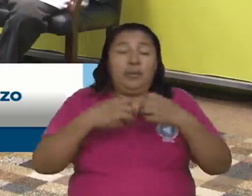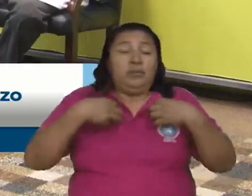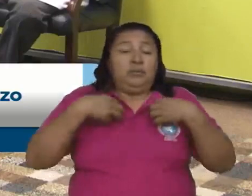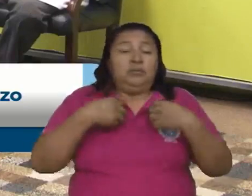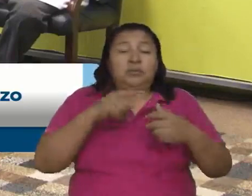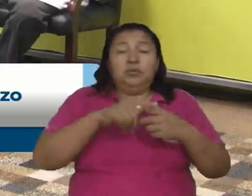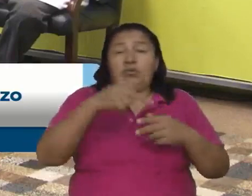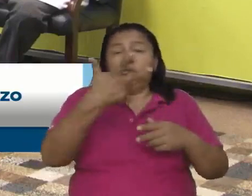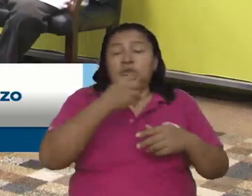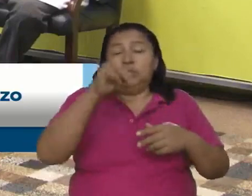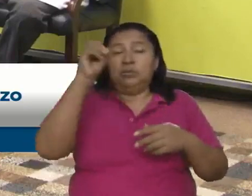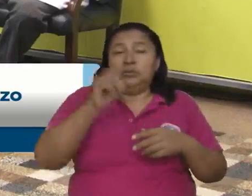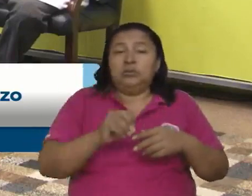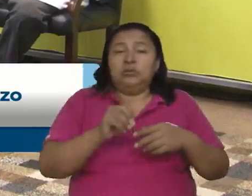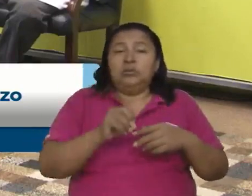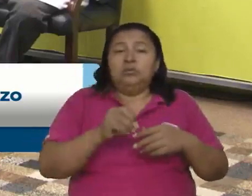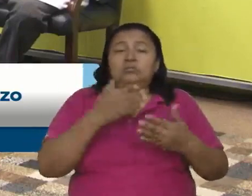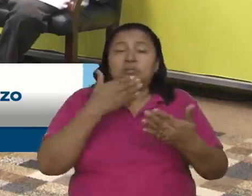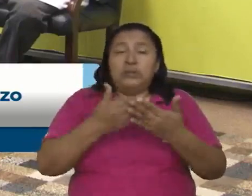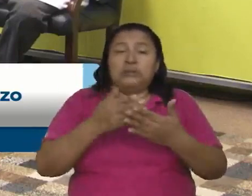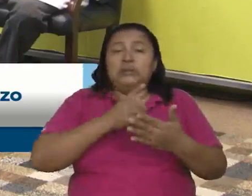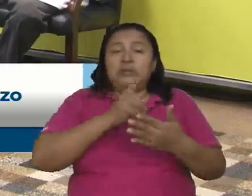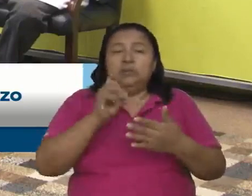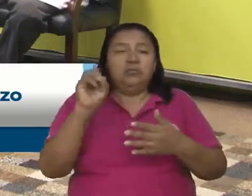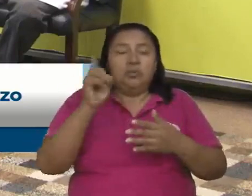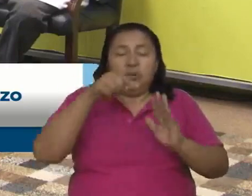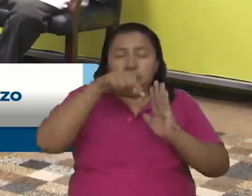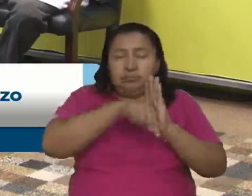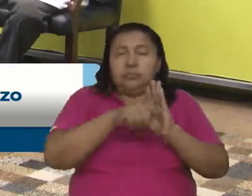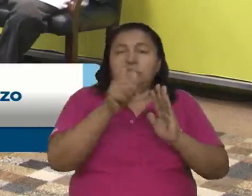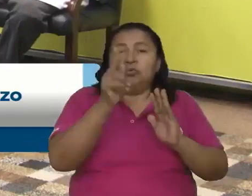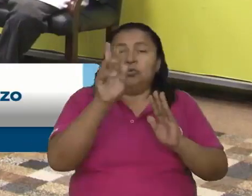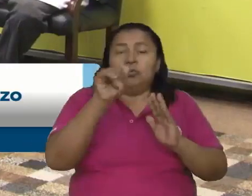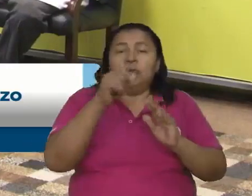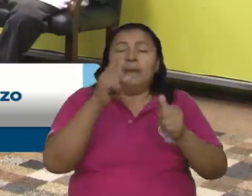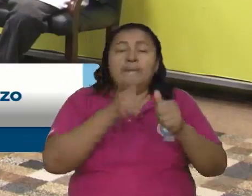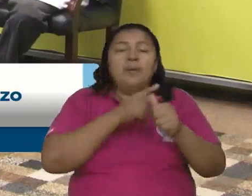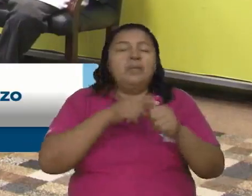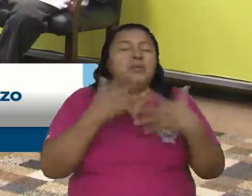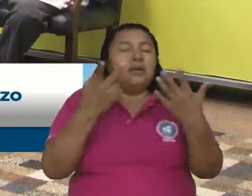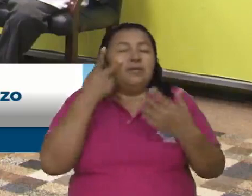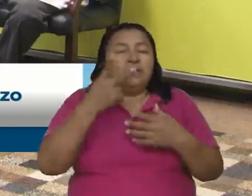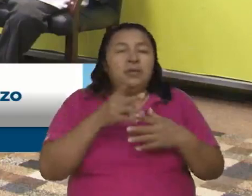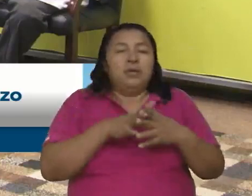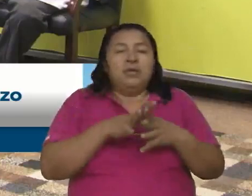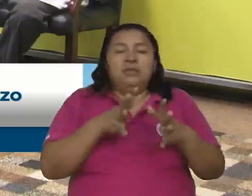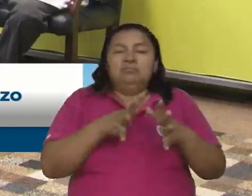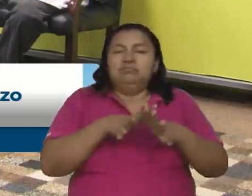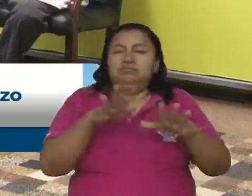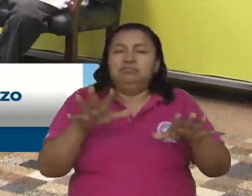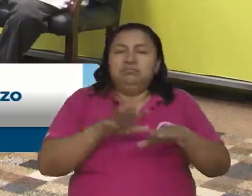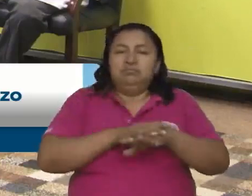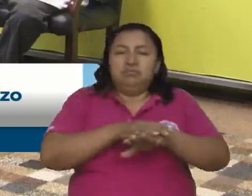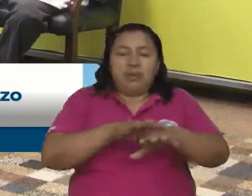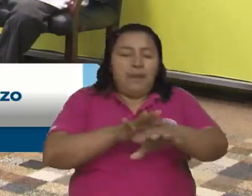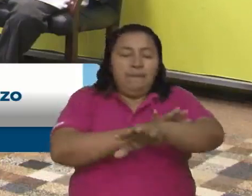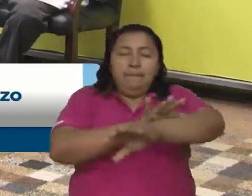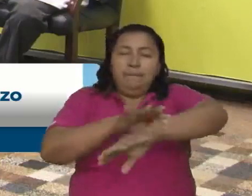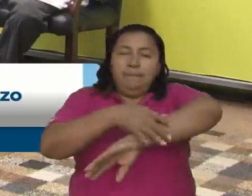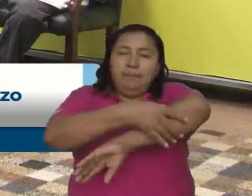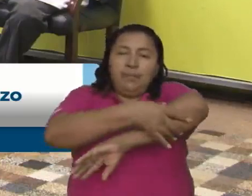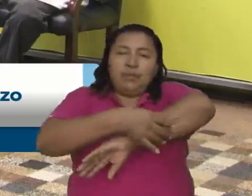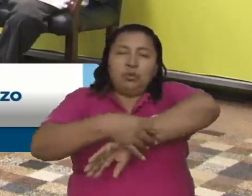el 80%, gracias a Dios, es trombosis venosa profunda. El primer signo es un agrandamiento de las pantorrillas. Hay